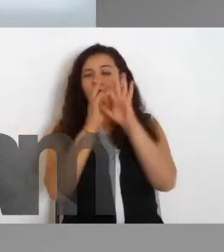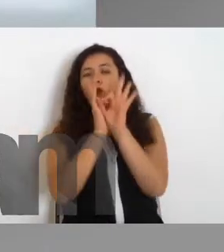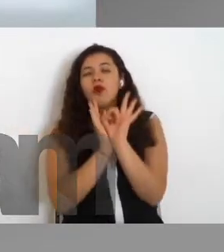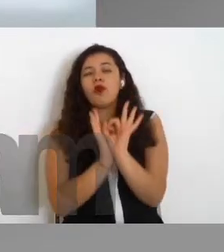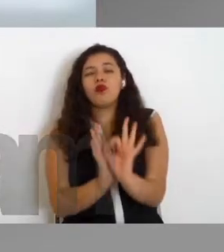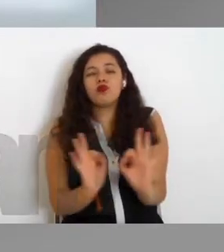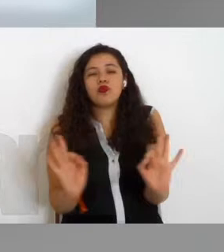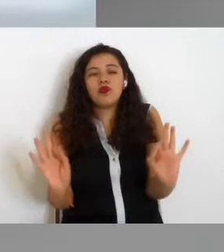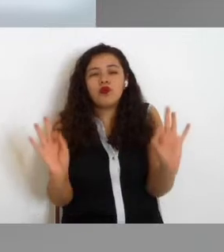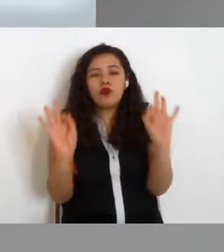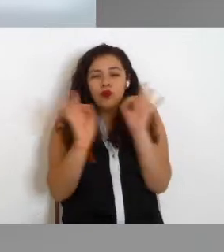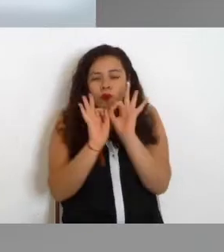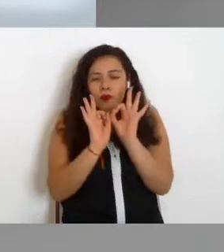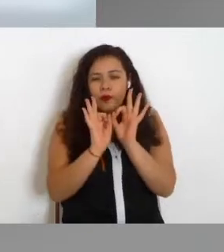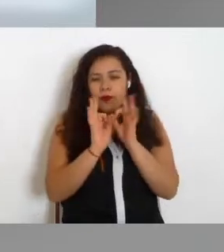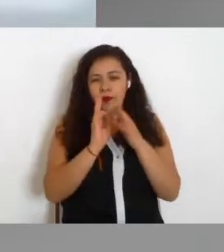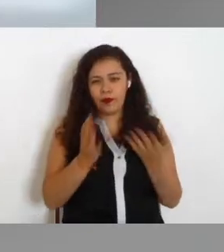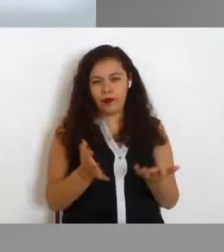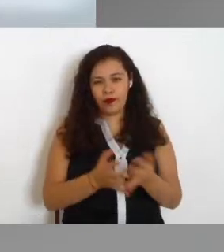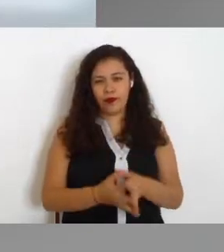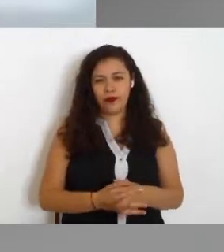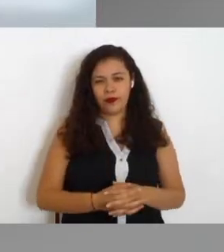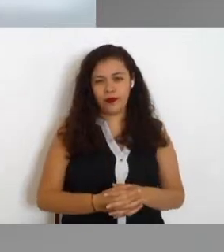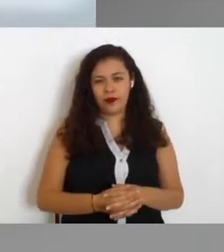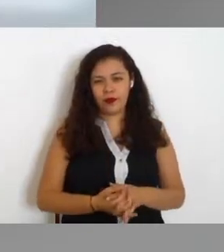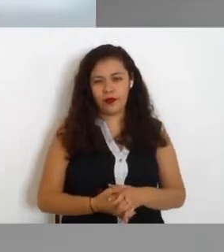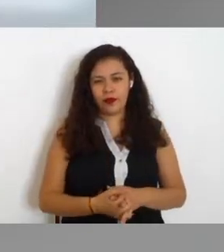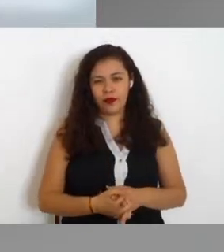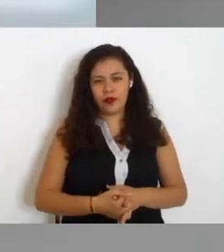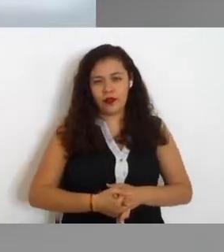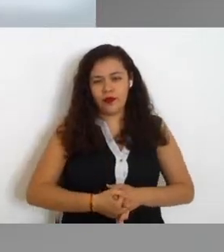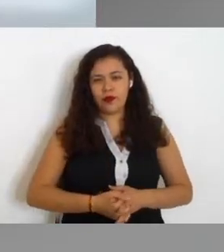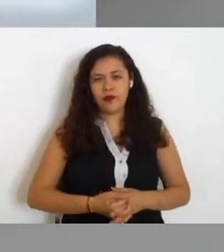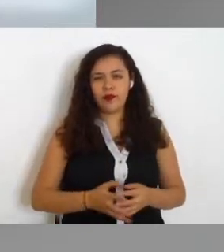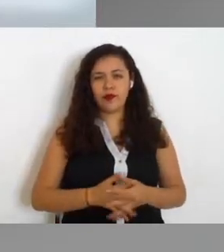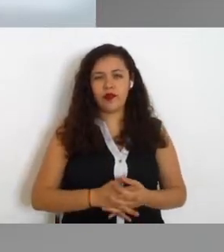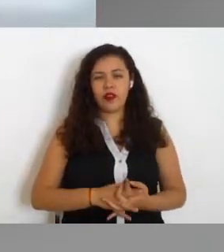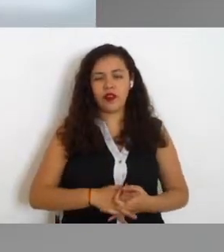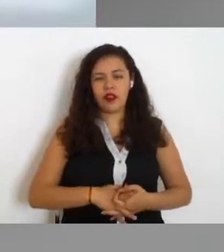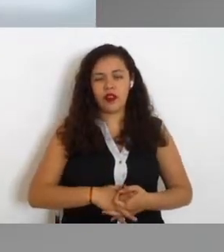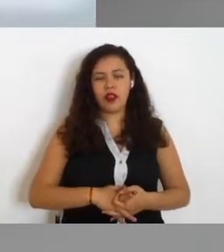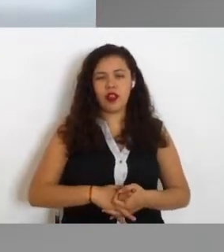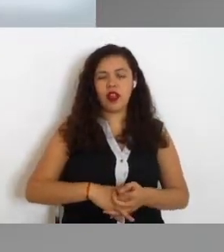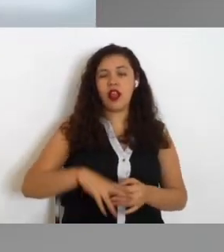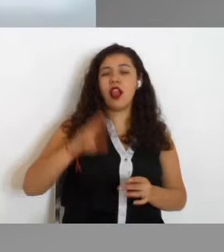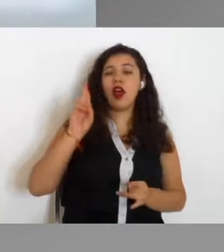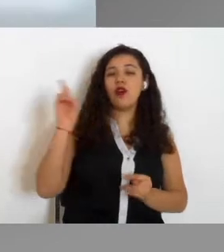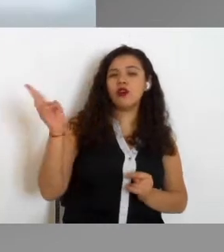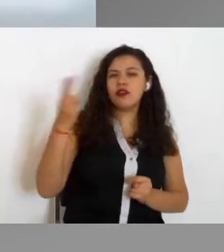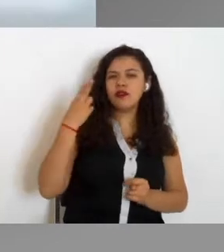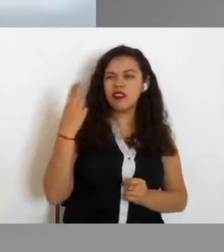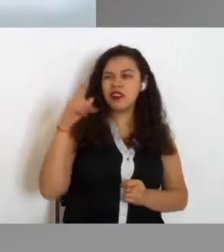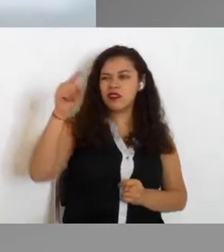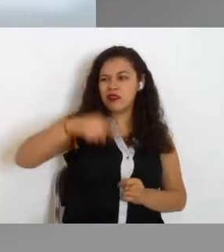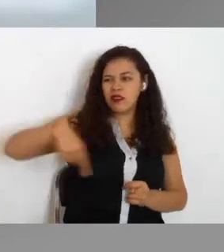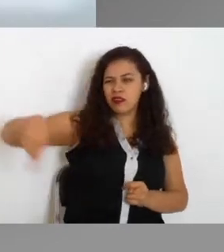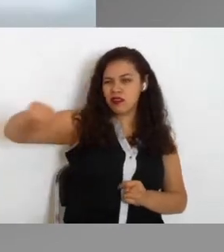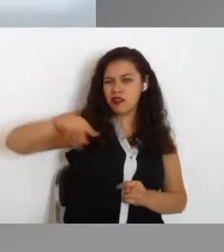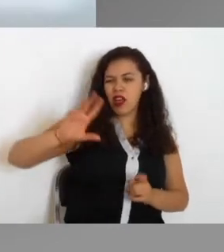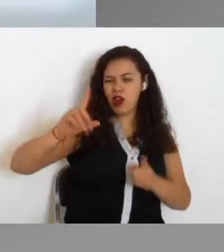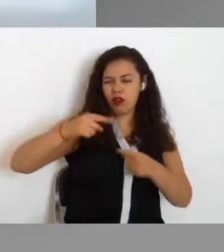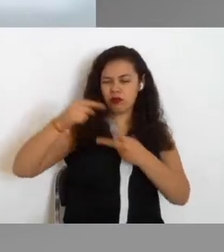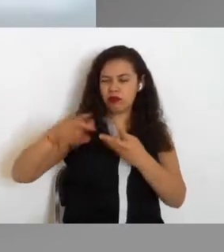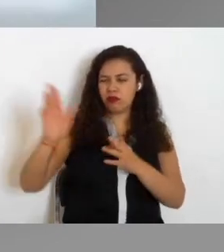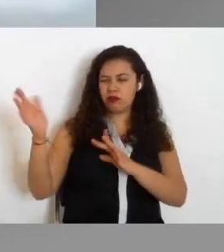El realmente conocer qué hace la universidad o las universidades vinculado